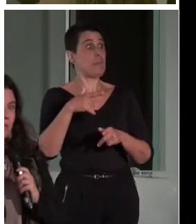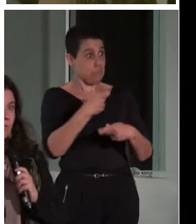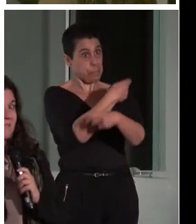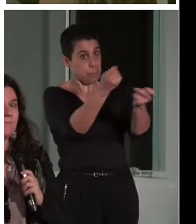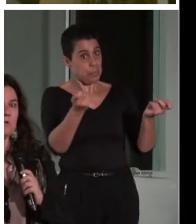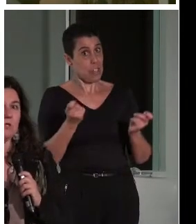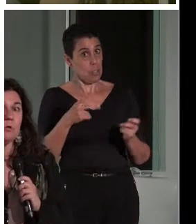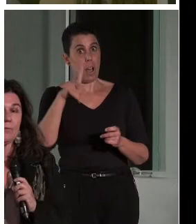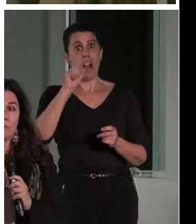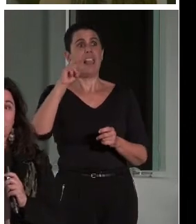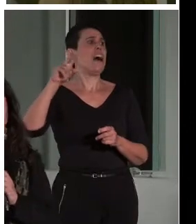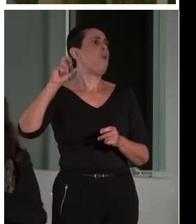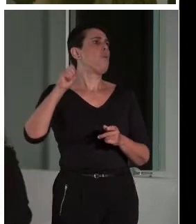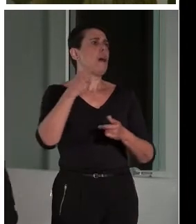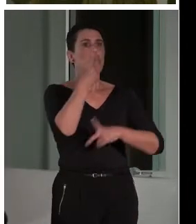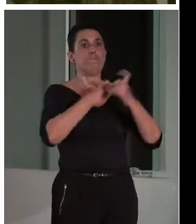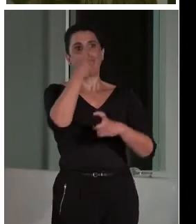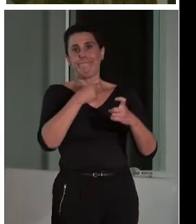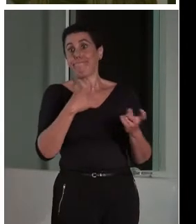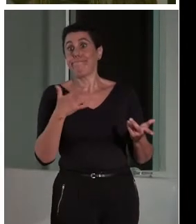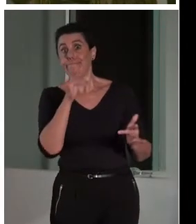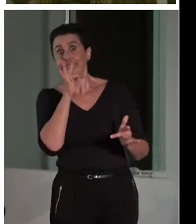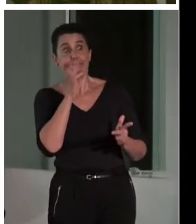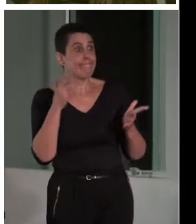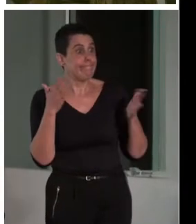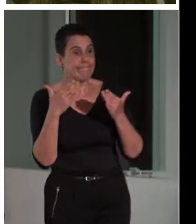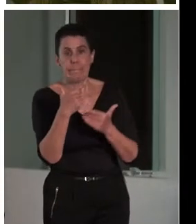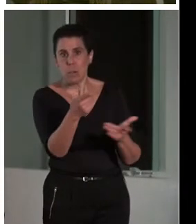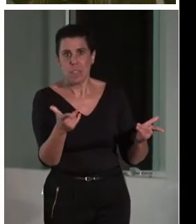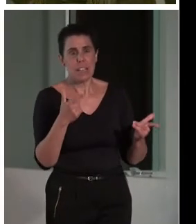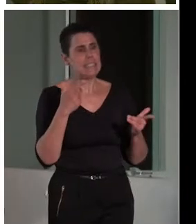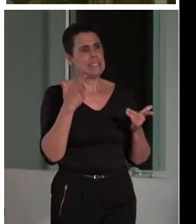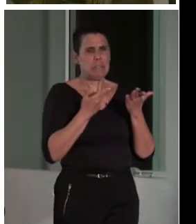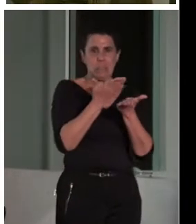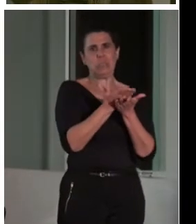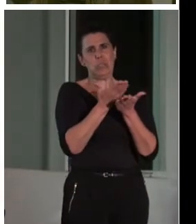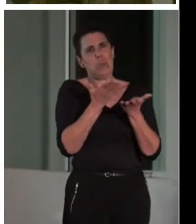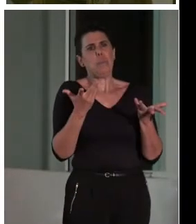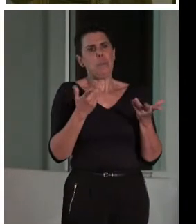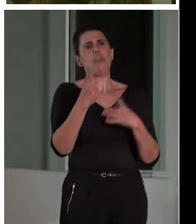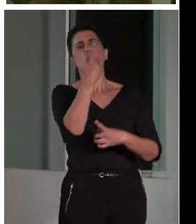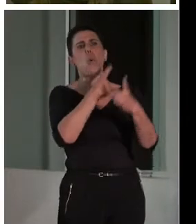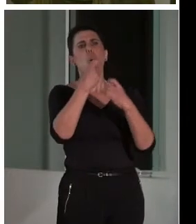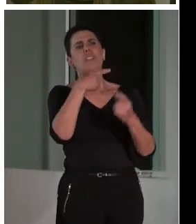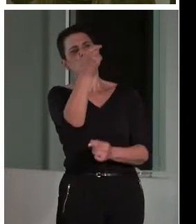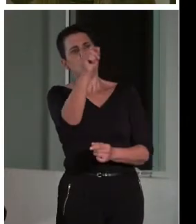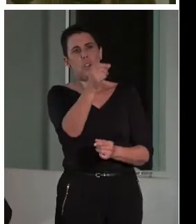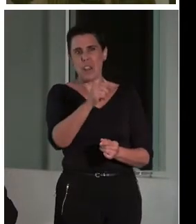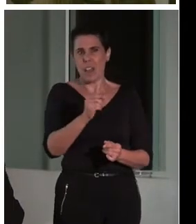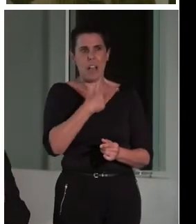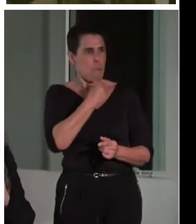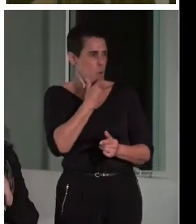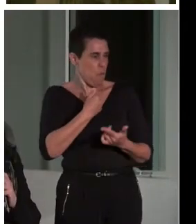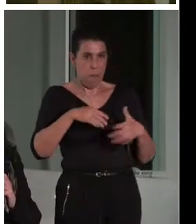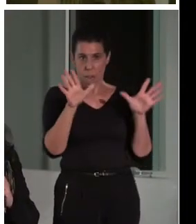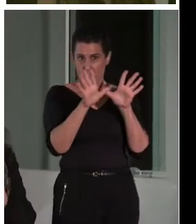ha podido pasar pero que yo os pido que la medida que podáis nos conteste jce porque bueno es un cuestionario muy sencillito nos va a llevar ni diez